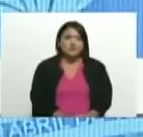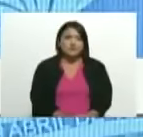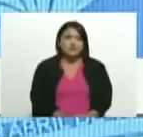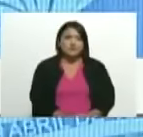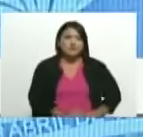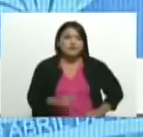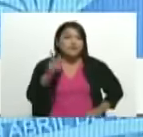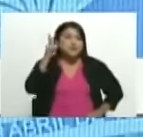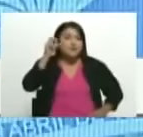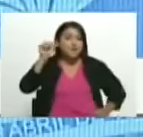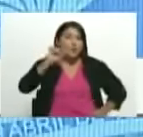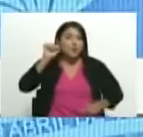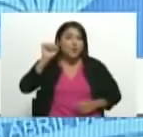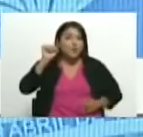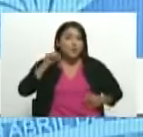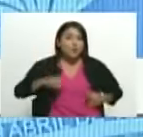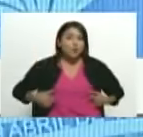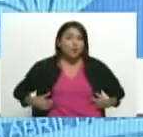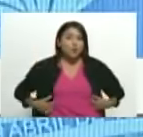Palabra cierta.